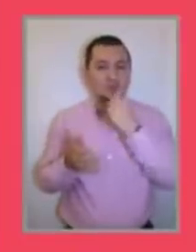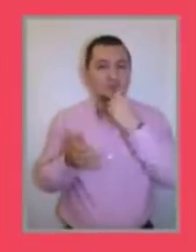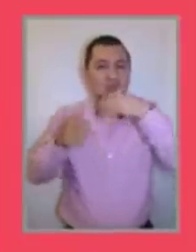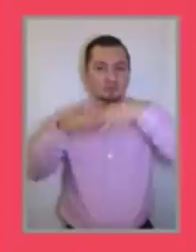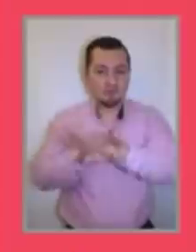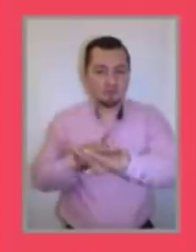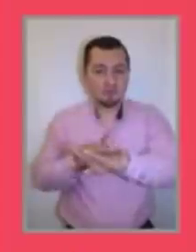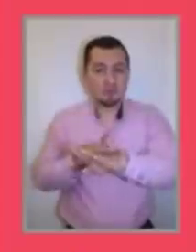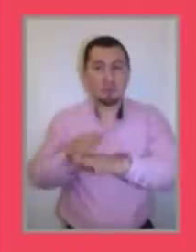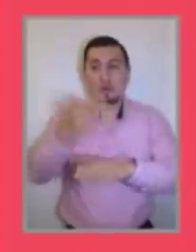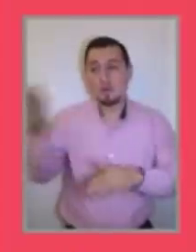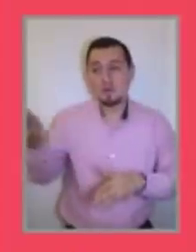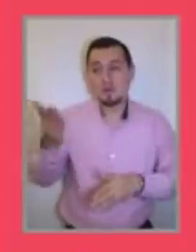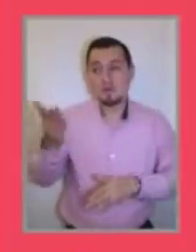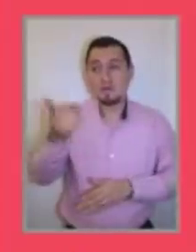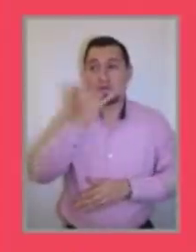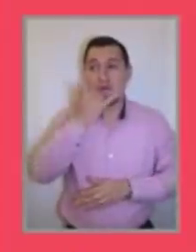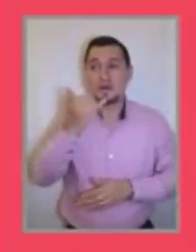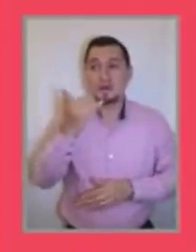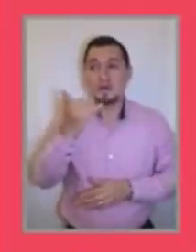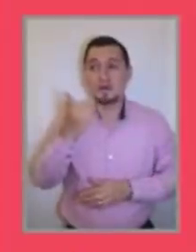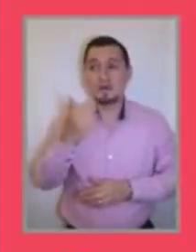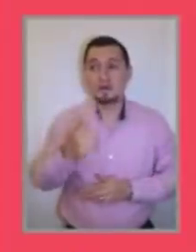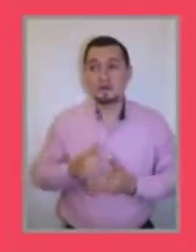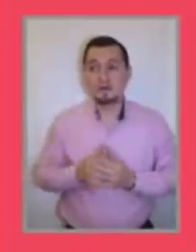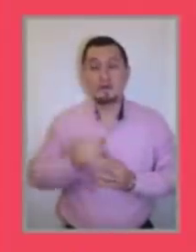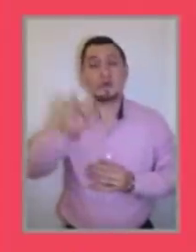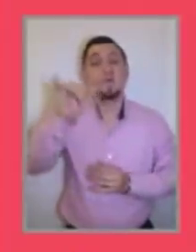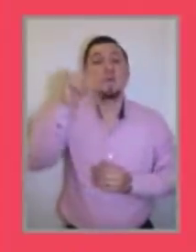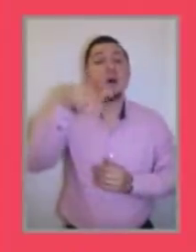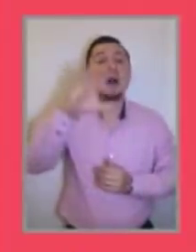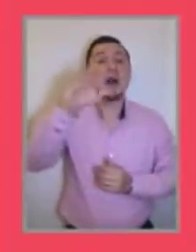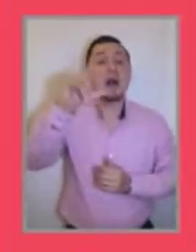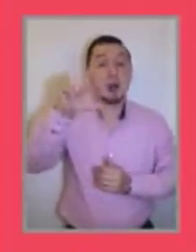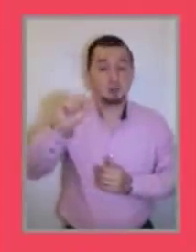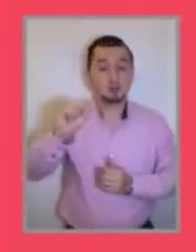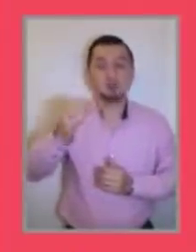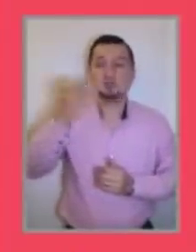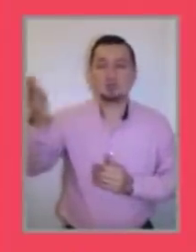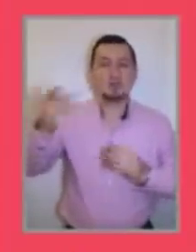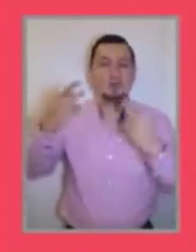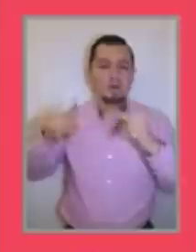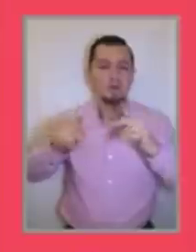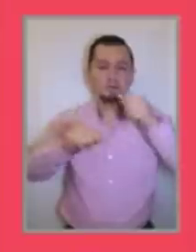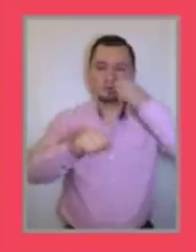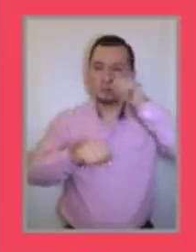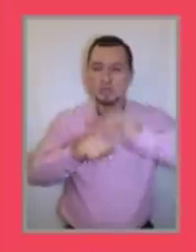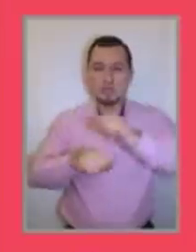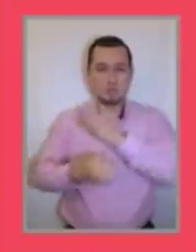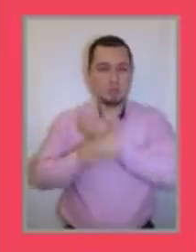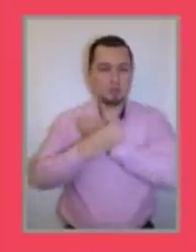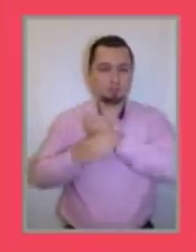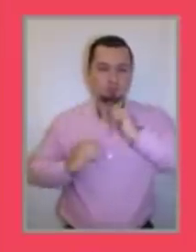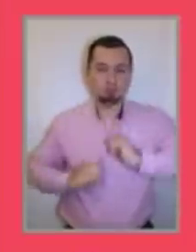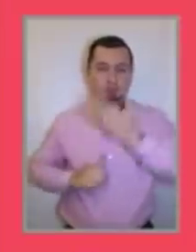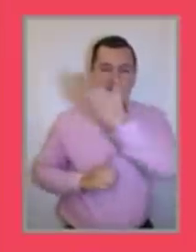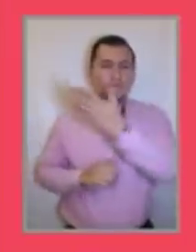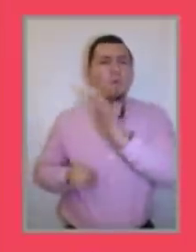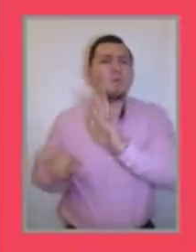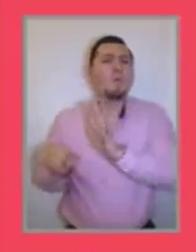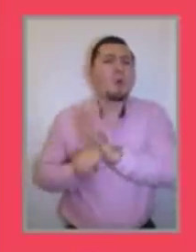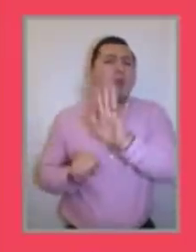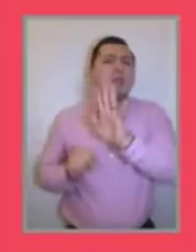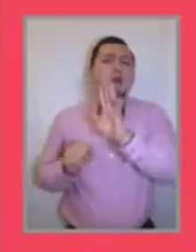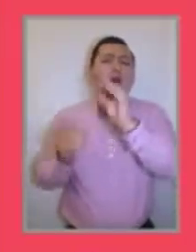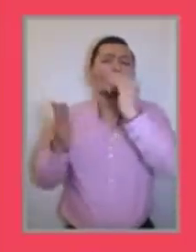a a Juan Carlos Flores, secretario de Educación, que nos explique cuáles son los criterios